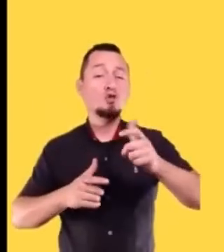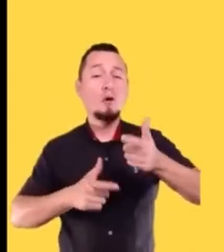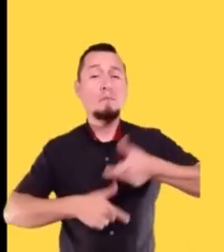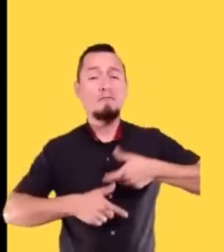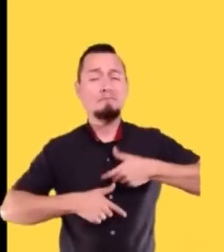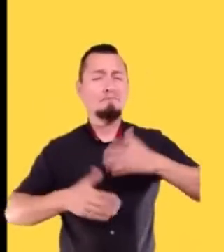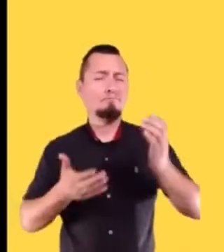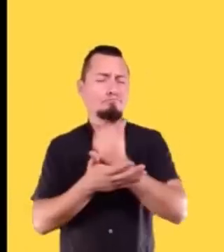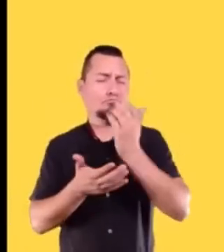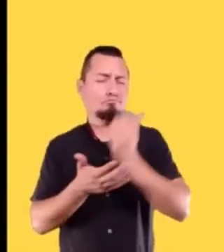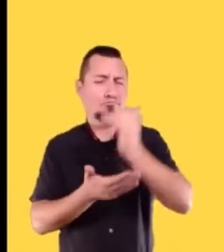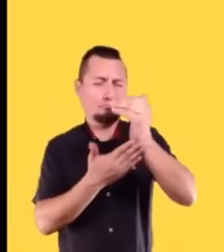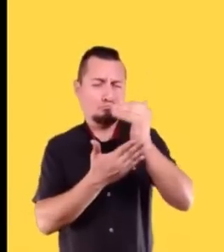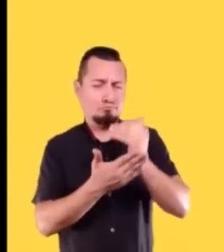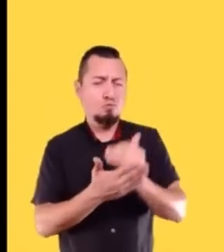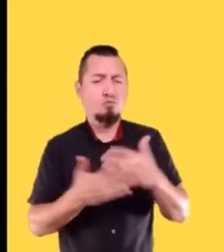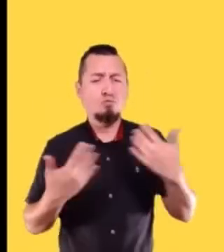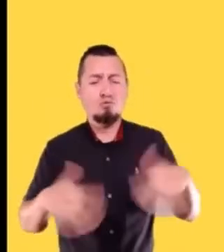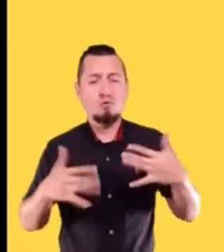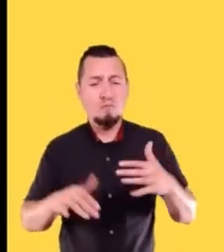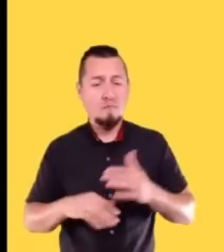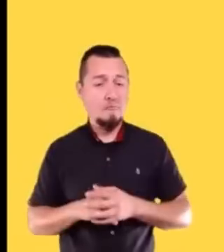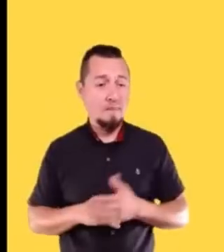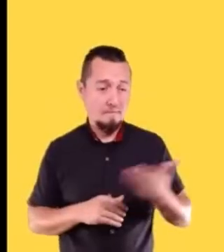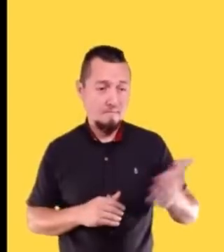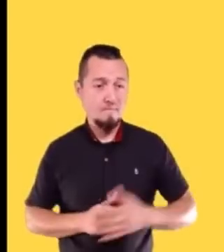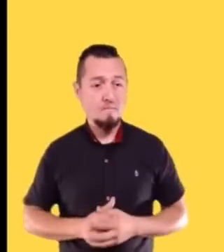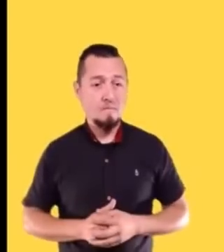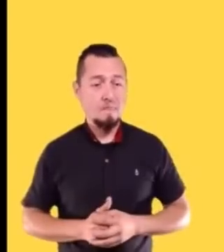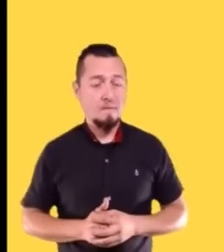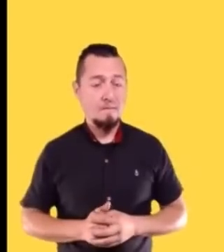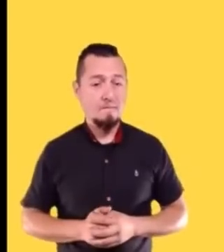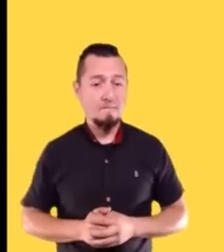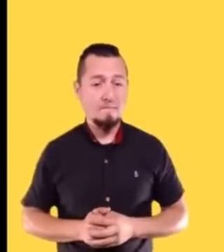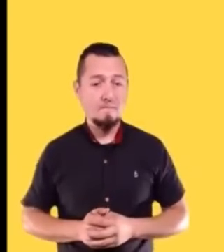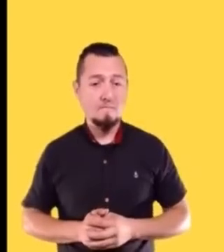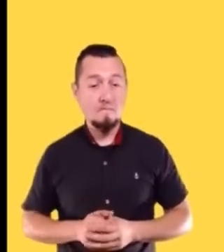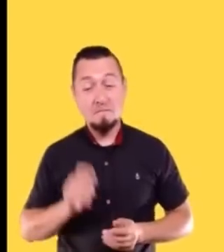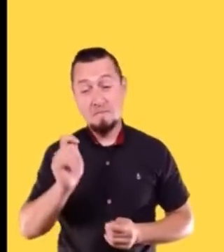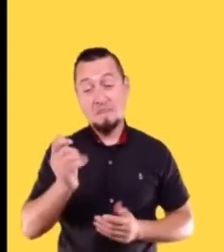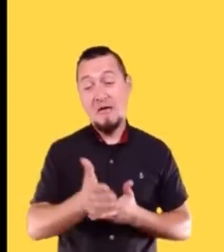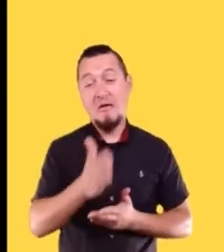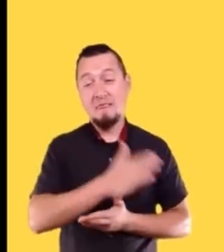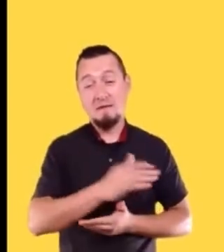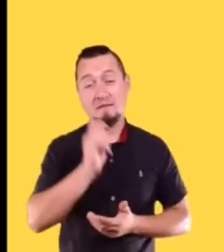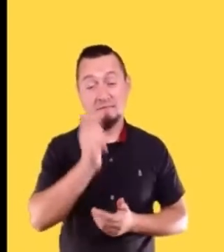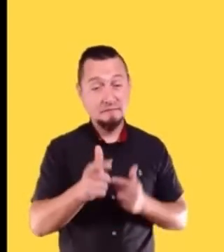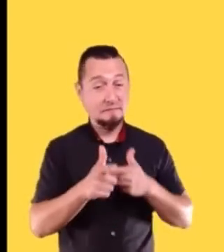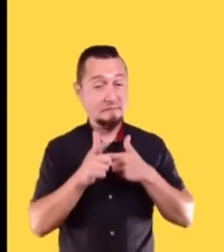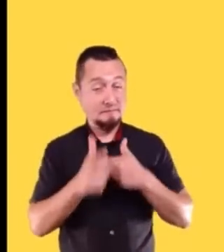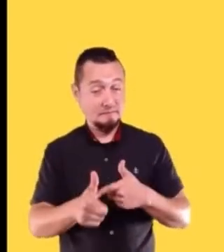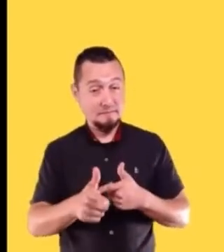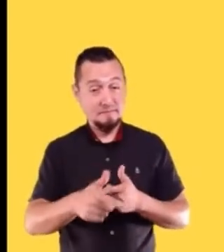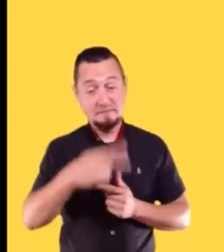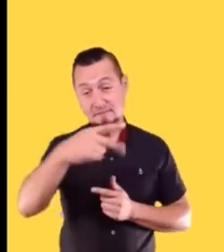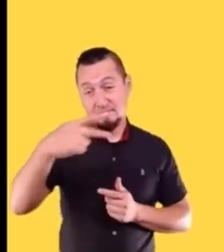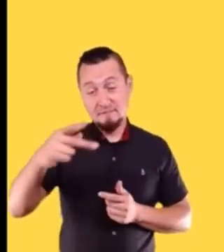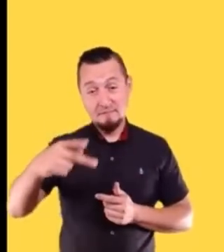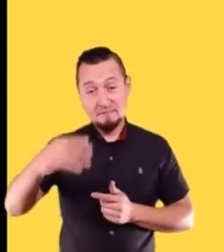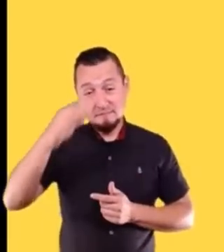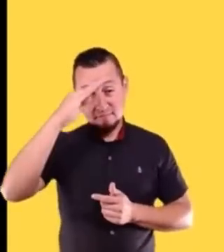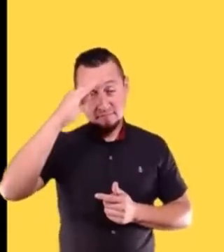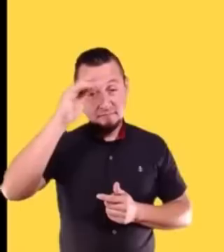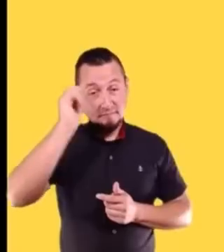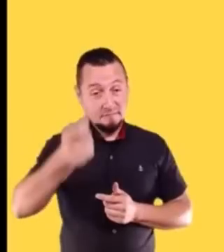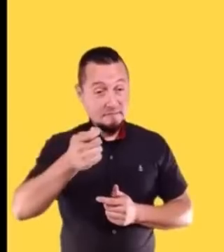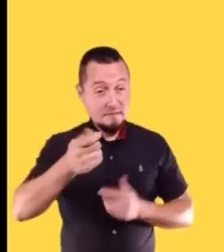grados académicos. Gobernador. Sí, antes de eso nada más, para insistir, el señalamiento, por ejemplo, de que